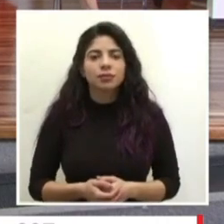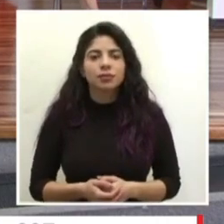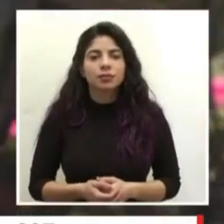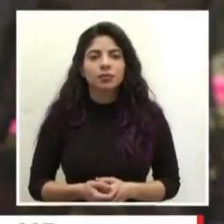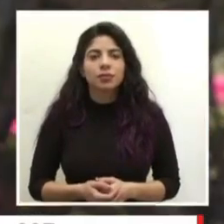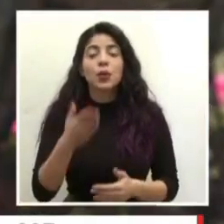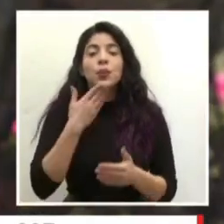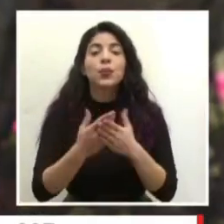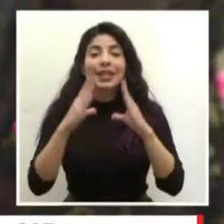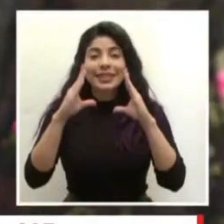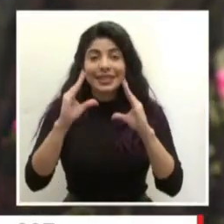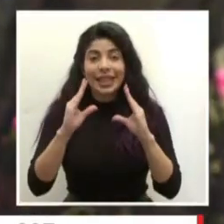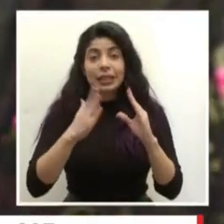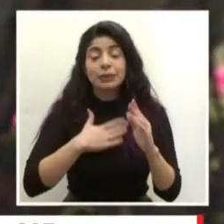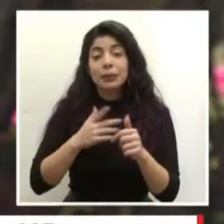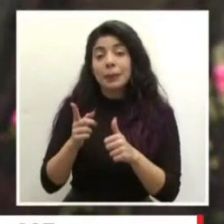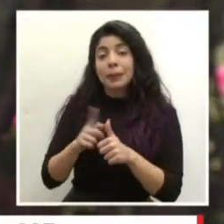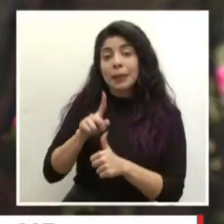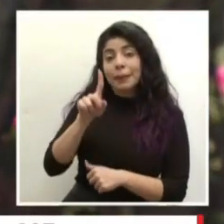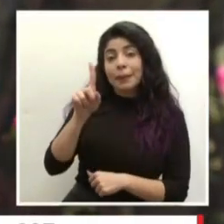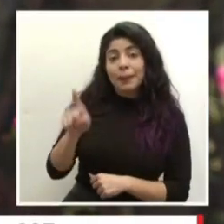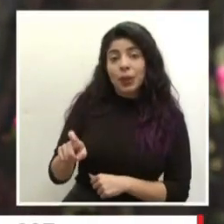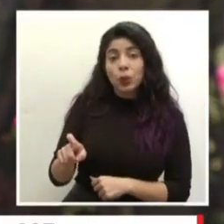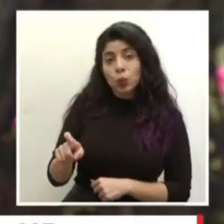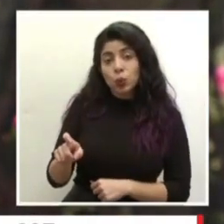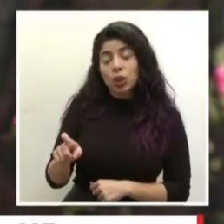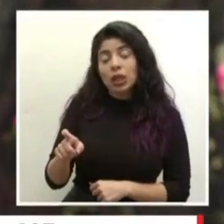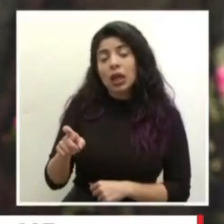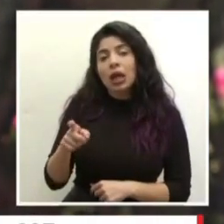Mi primera consulta va relacionada con